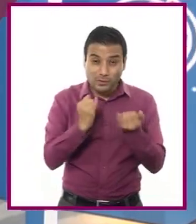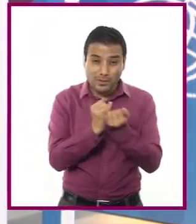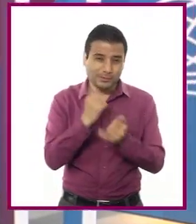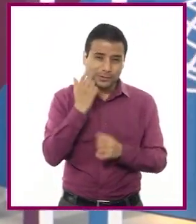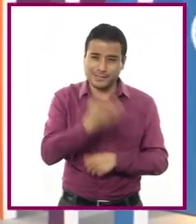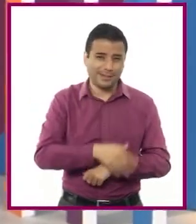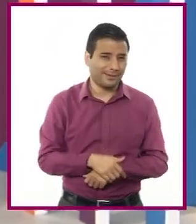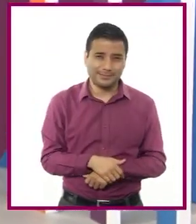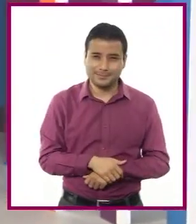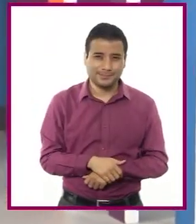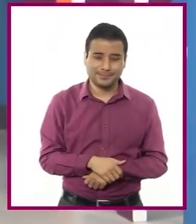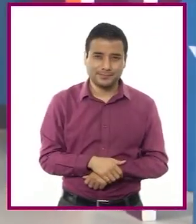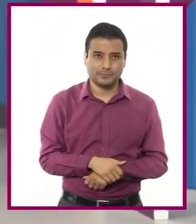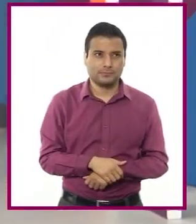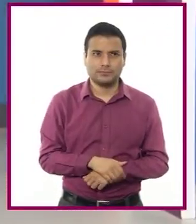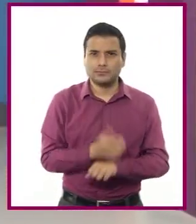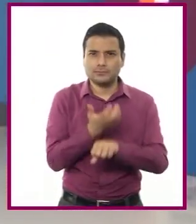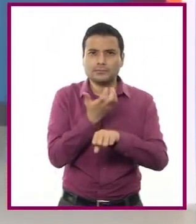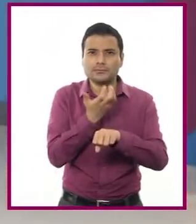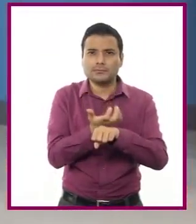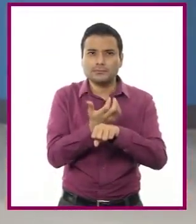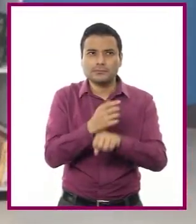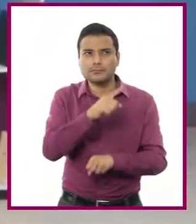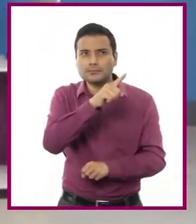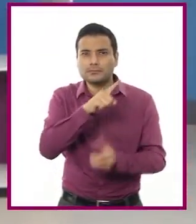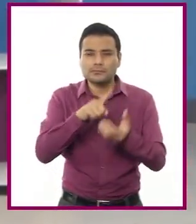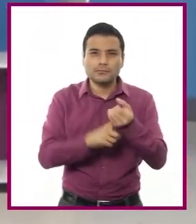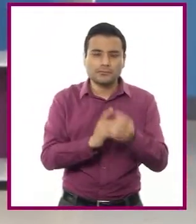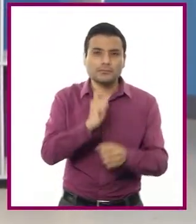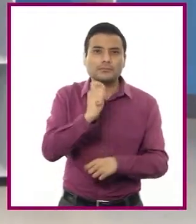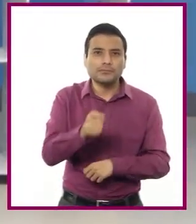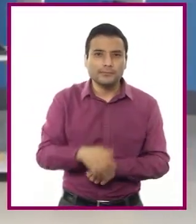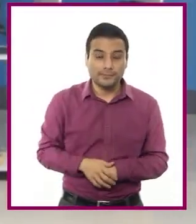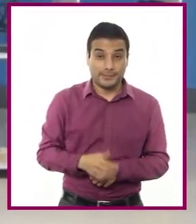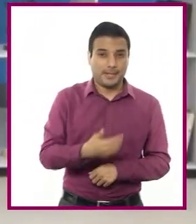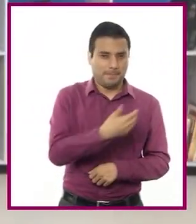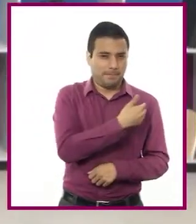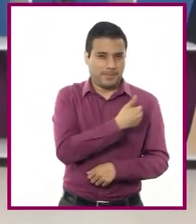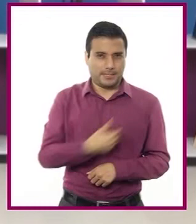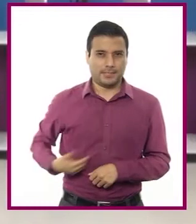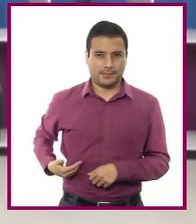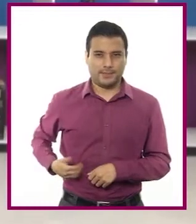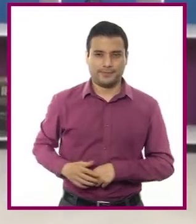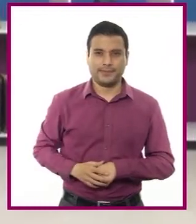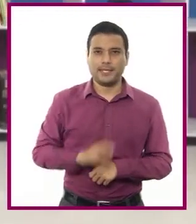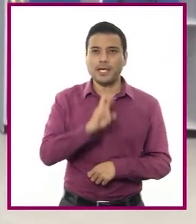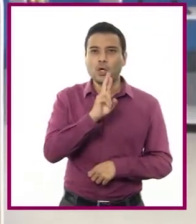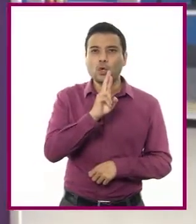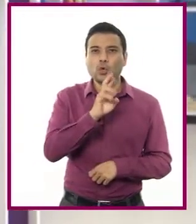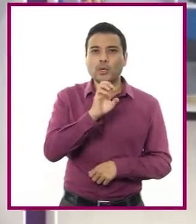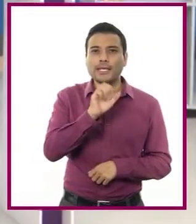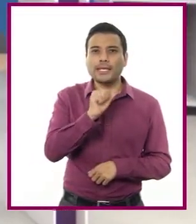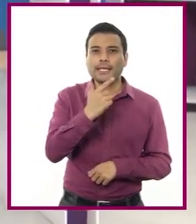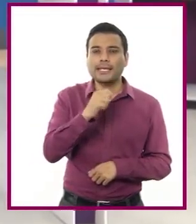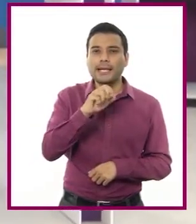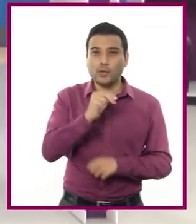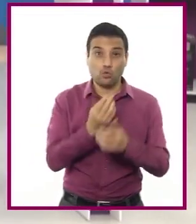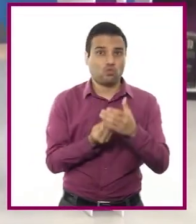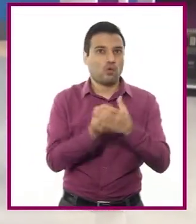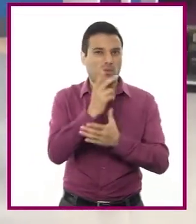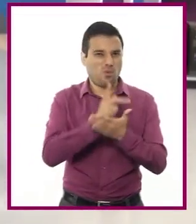en ese momento en Estados Unidos de América? El presidente norteamericano, Ronald Reagan, impulsó un nuevo